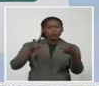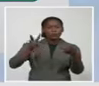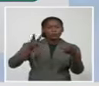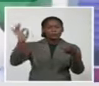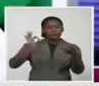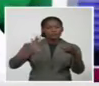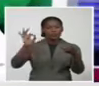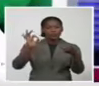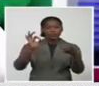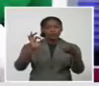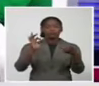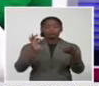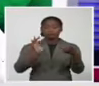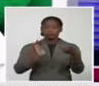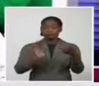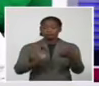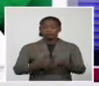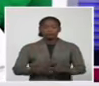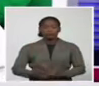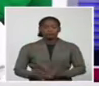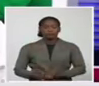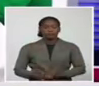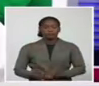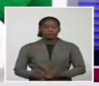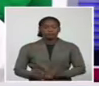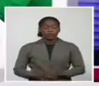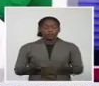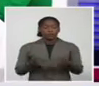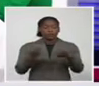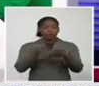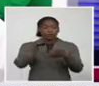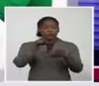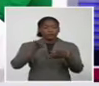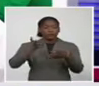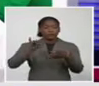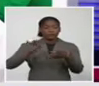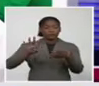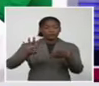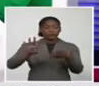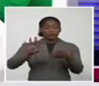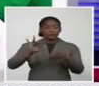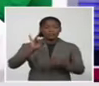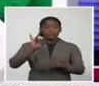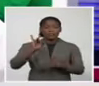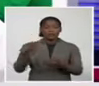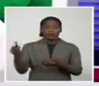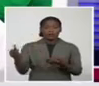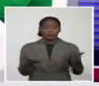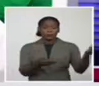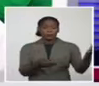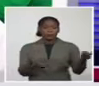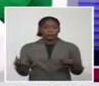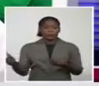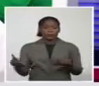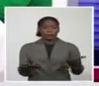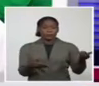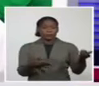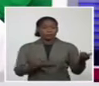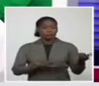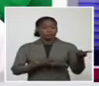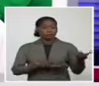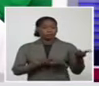16,2%. Pero de esos 164, 7 lactantes se confirman en el día de